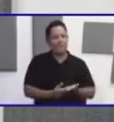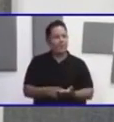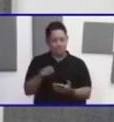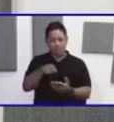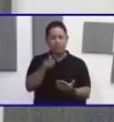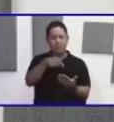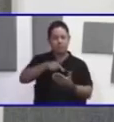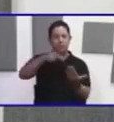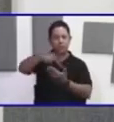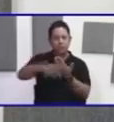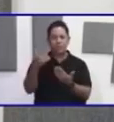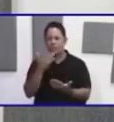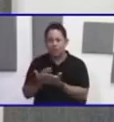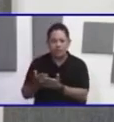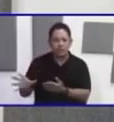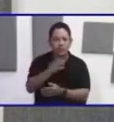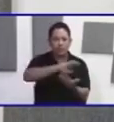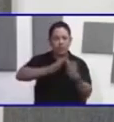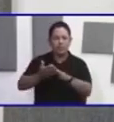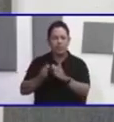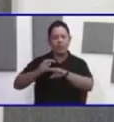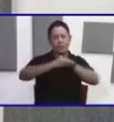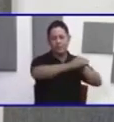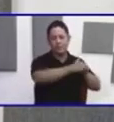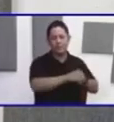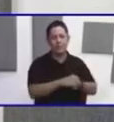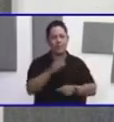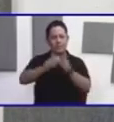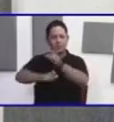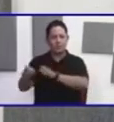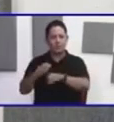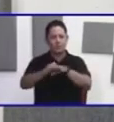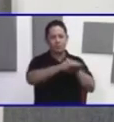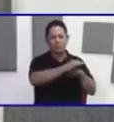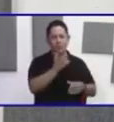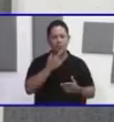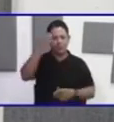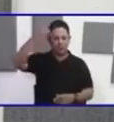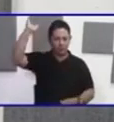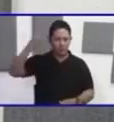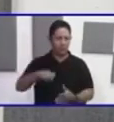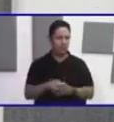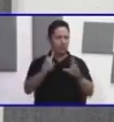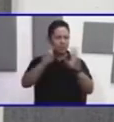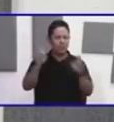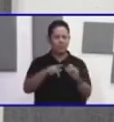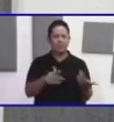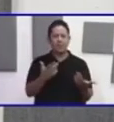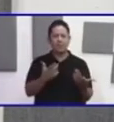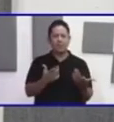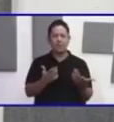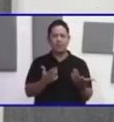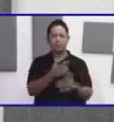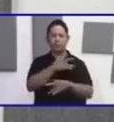la comunidad que nos tocó invitar, a todas las personas y todos los profesionales que tienen que ver con el proyecto,